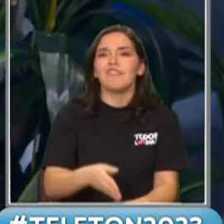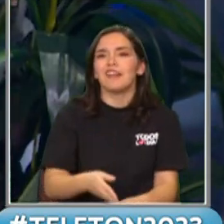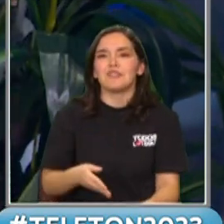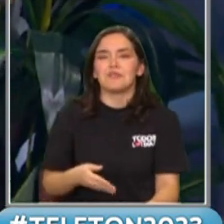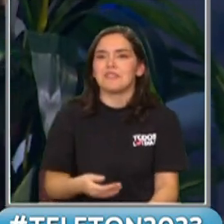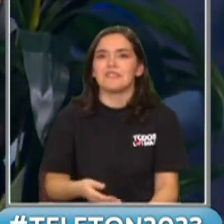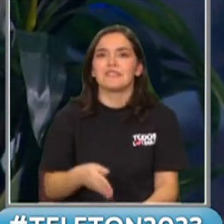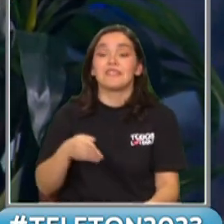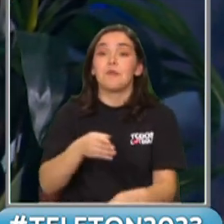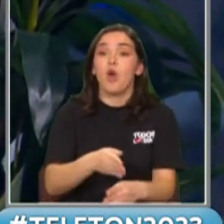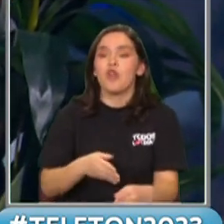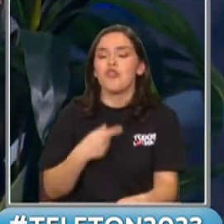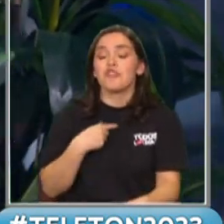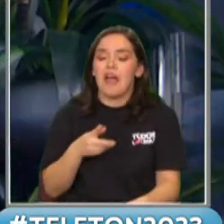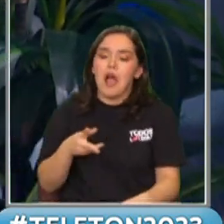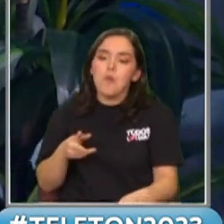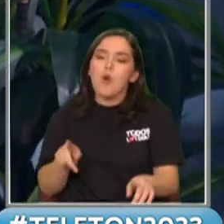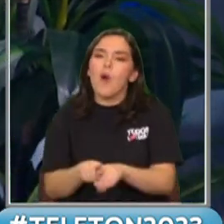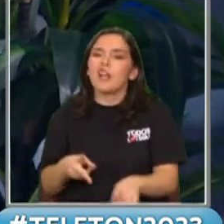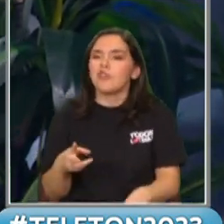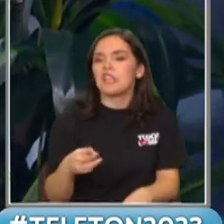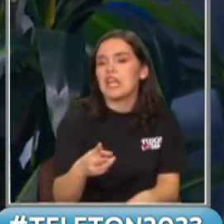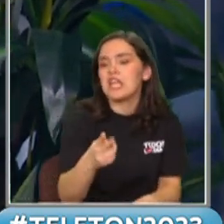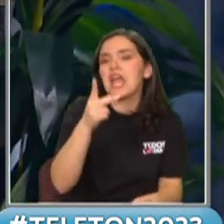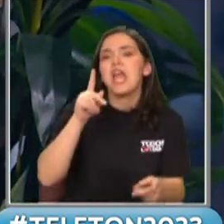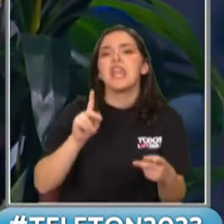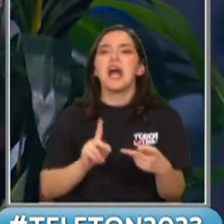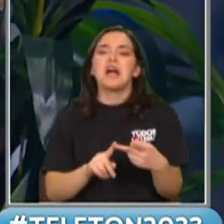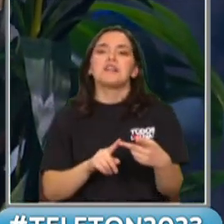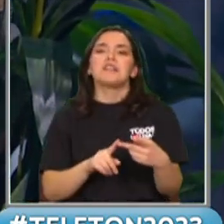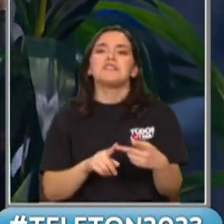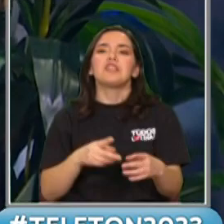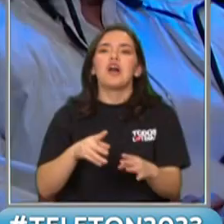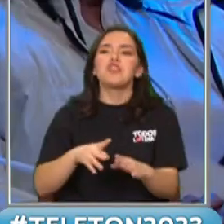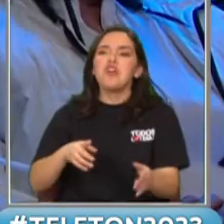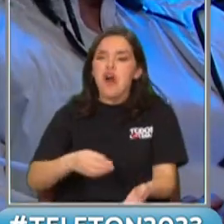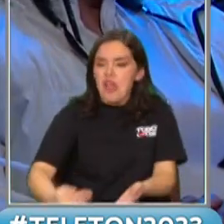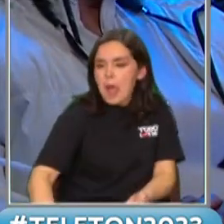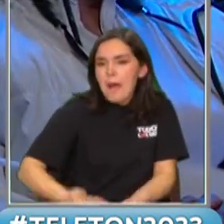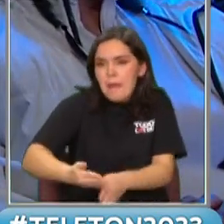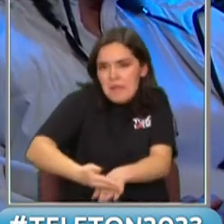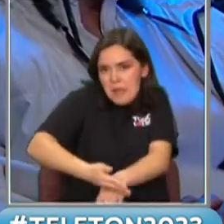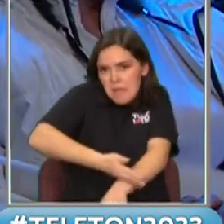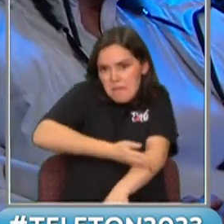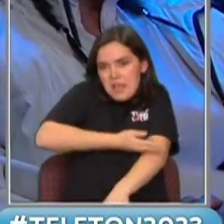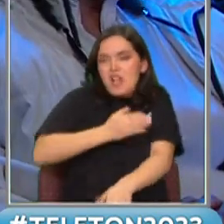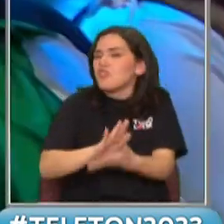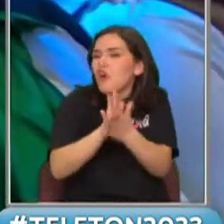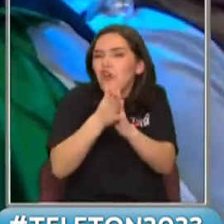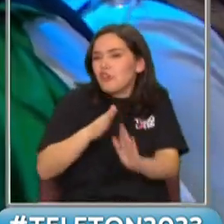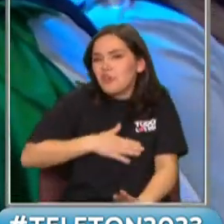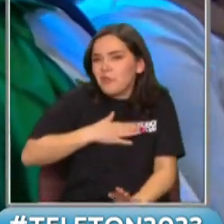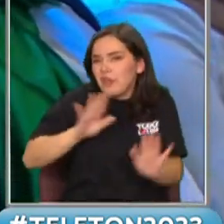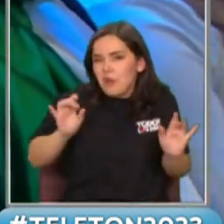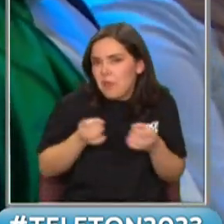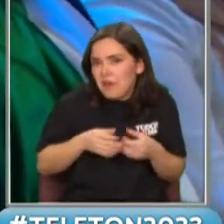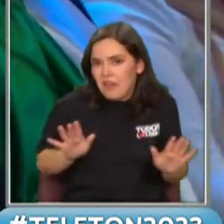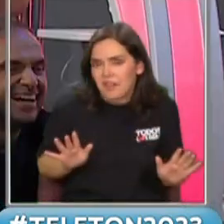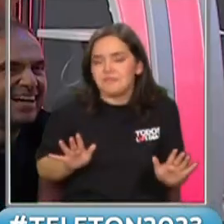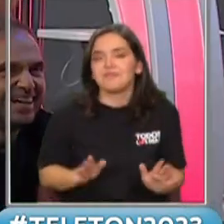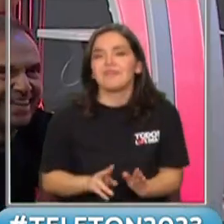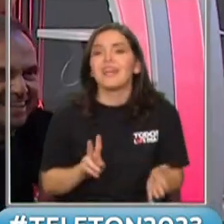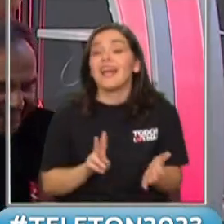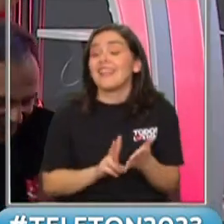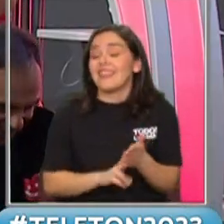te tengo tijera H podadora hasta té de pilo lo que queráis o sea de